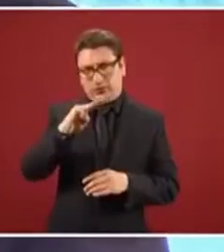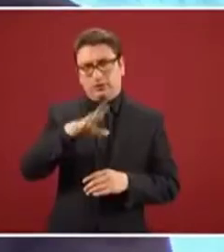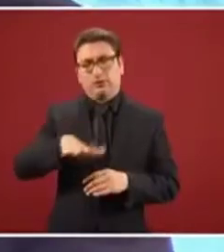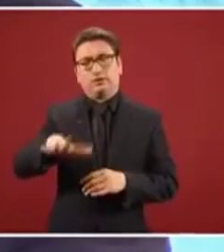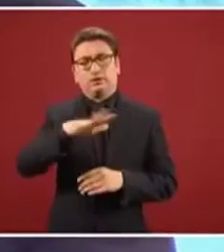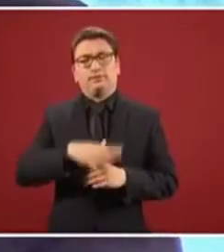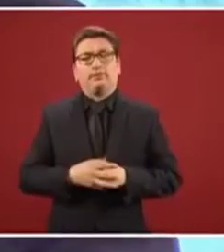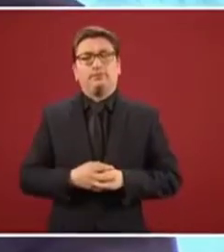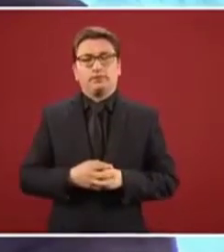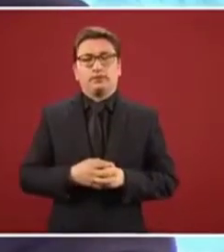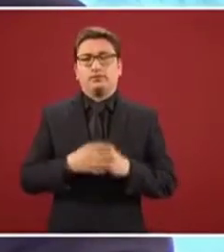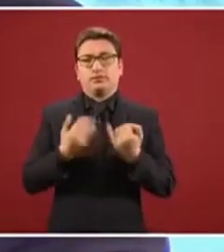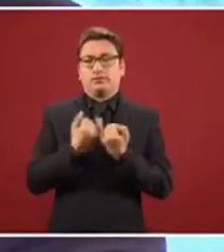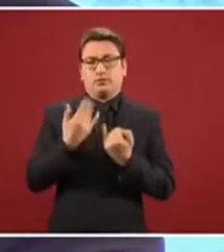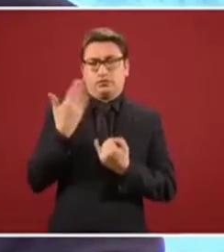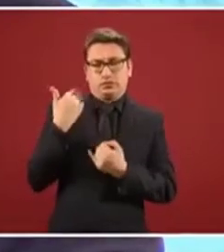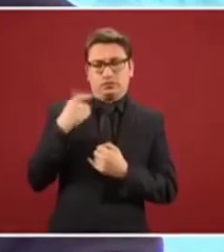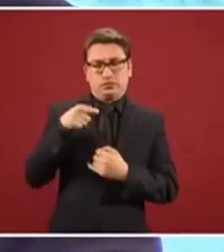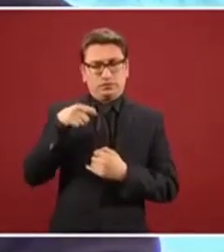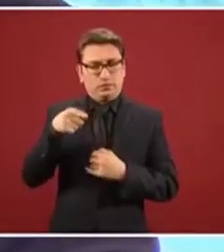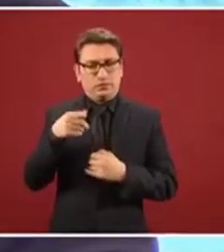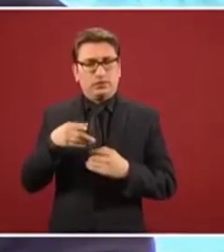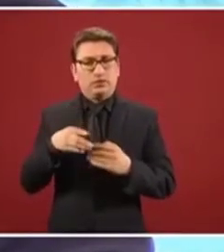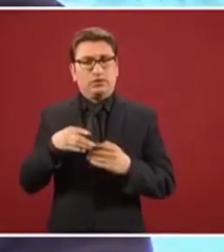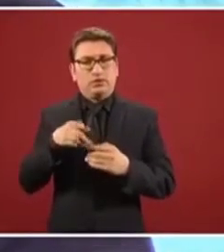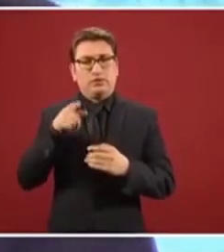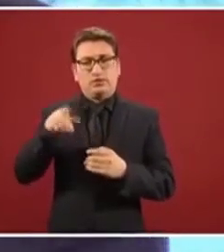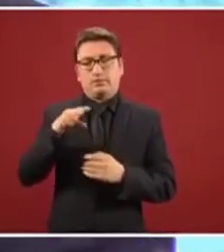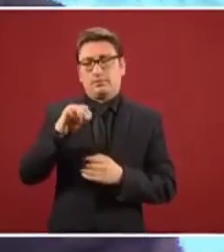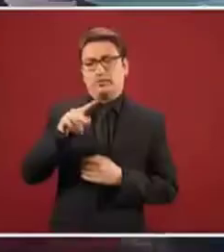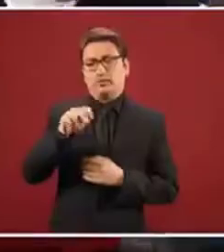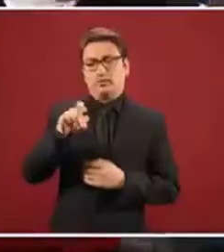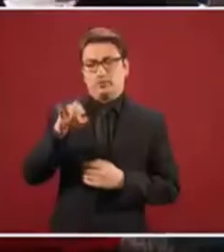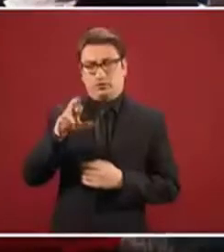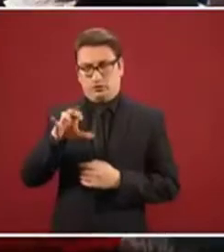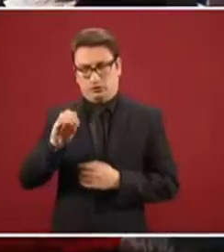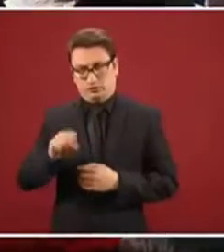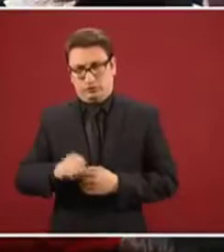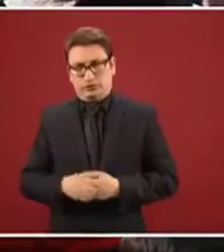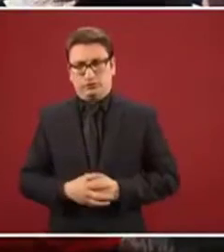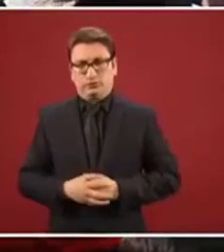y recientemente con la presión que hemos tenido en Matamoros.